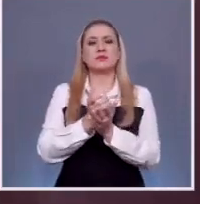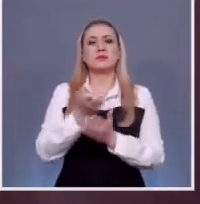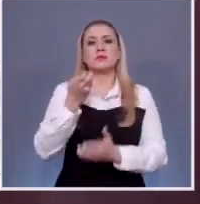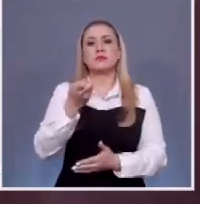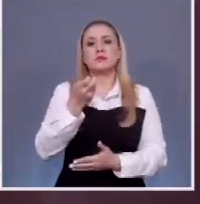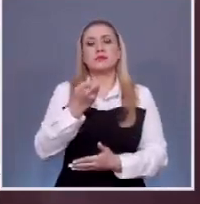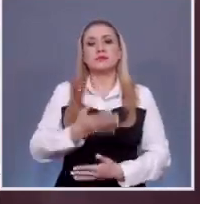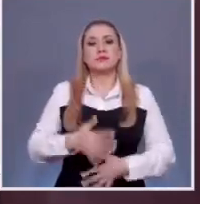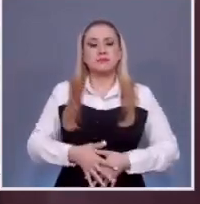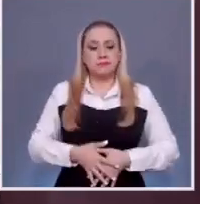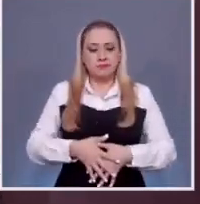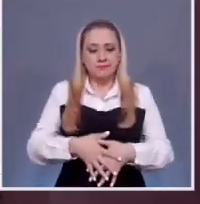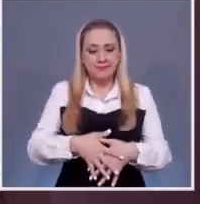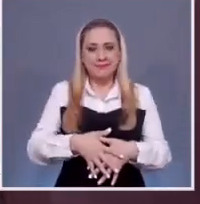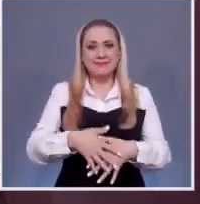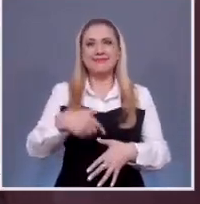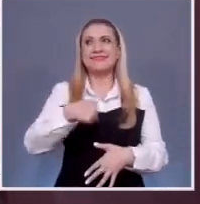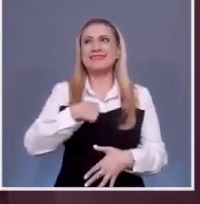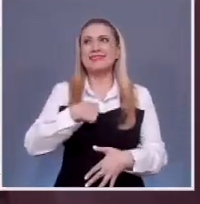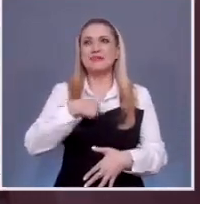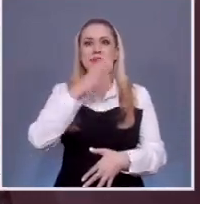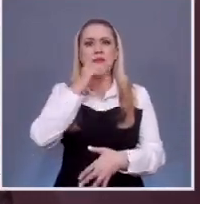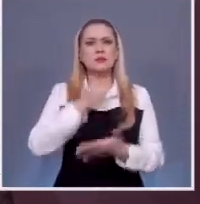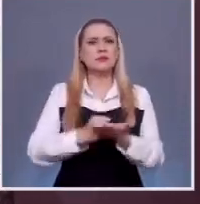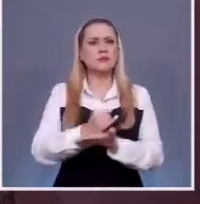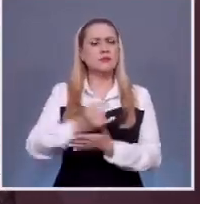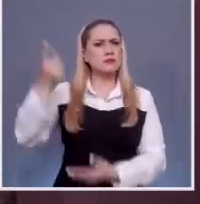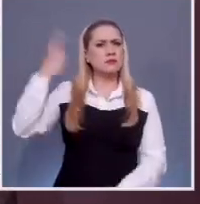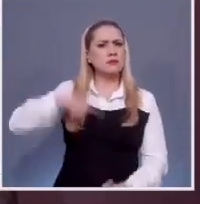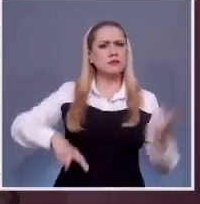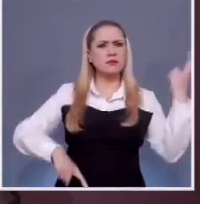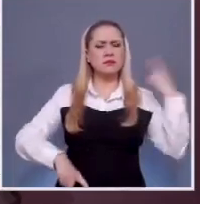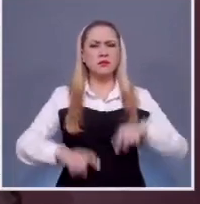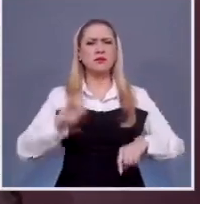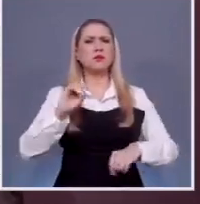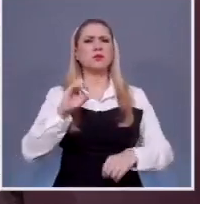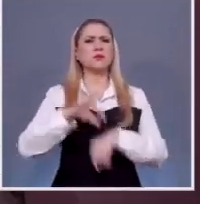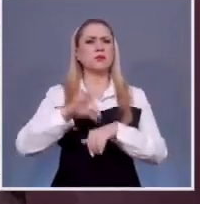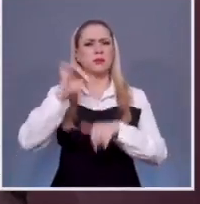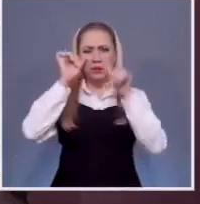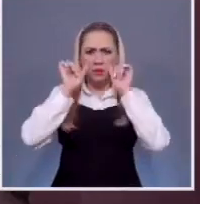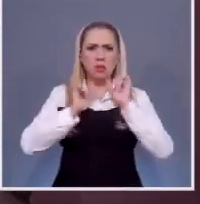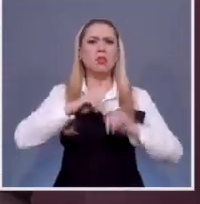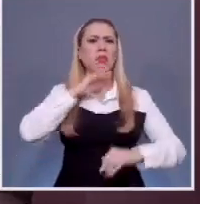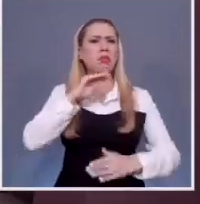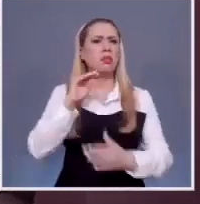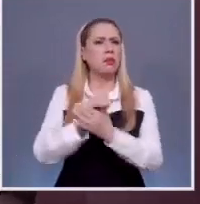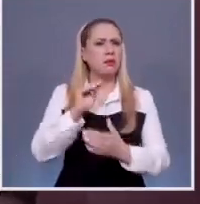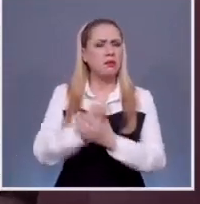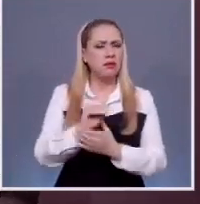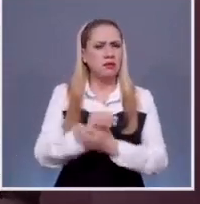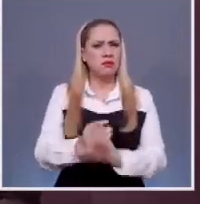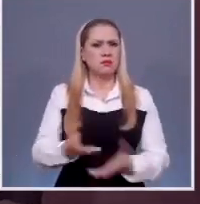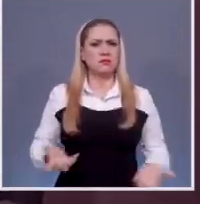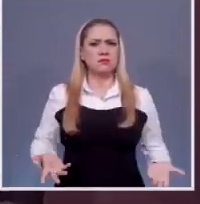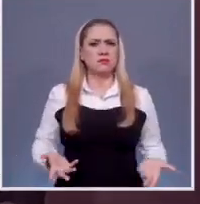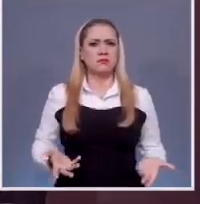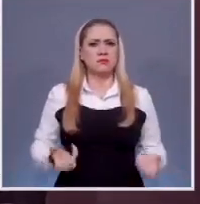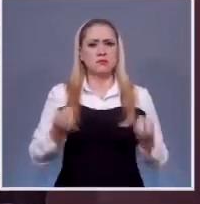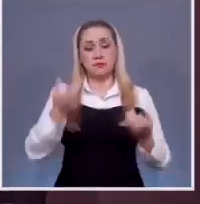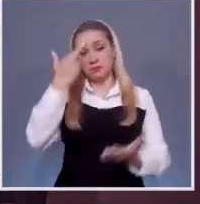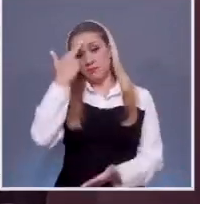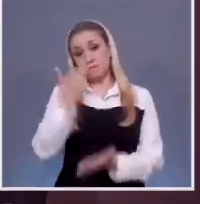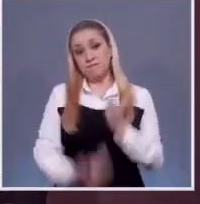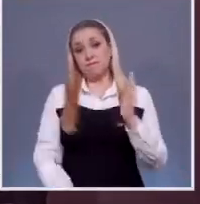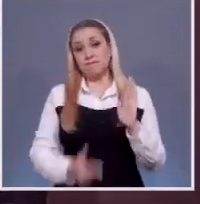decisiones. En términos generales, toda acción que hacemos y que violente las decisiones, las acciones